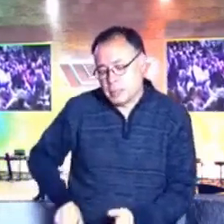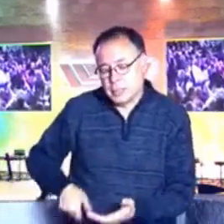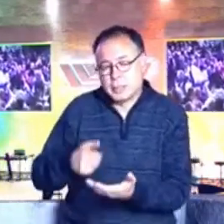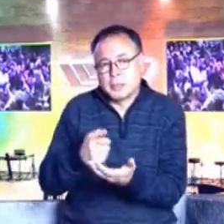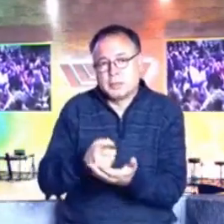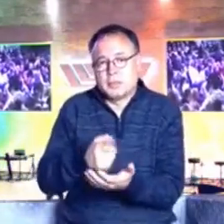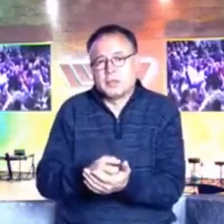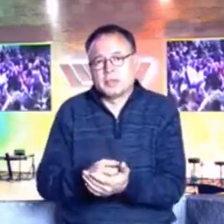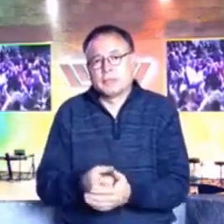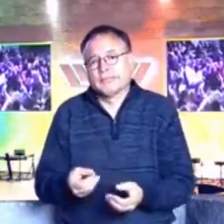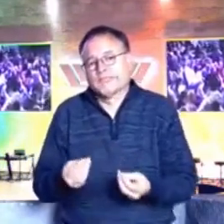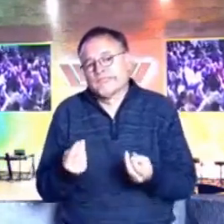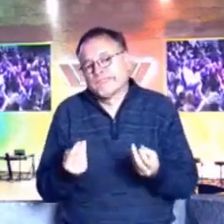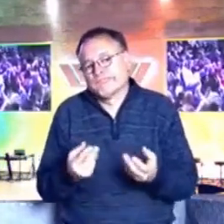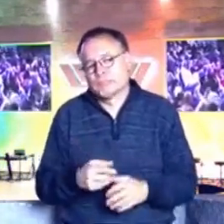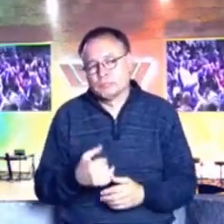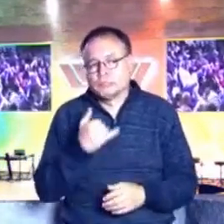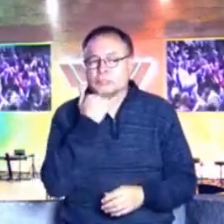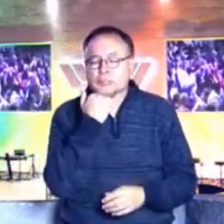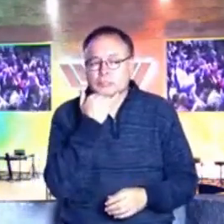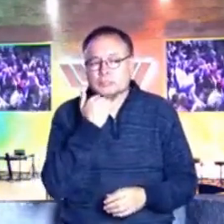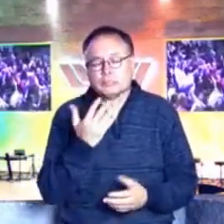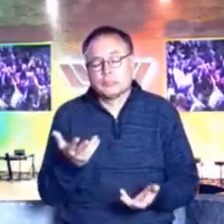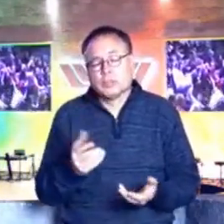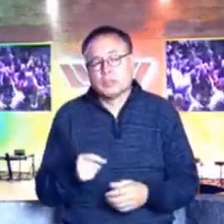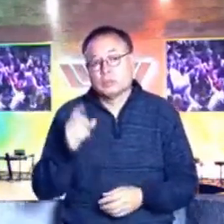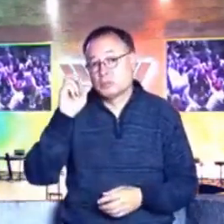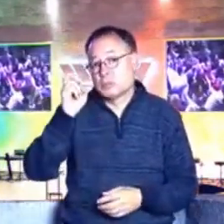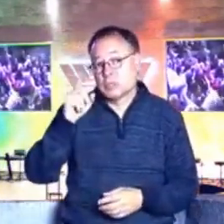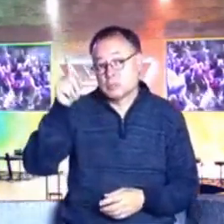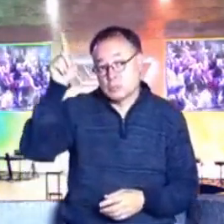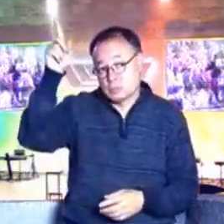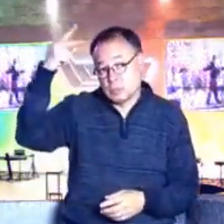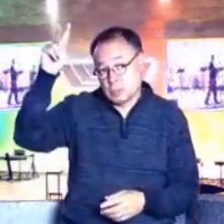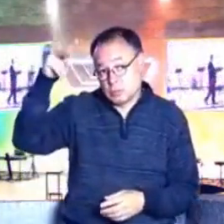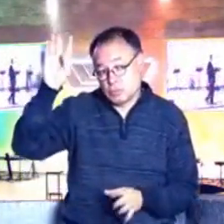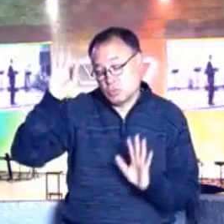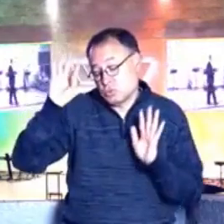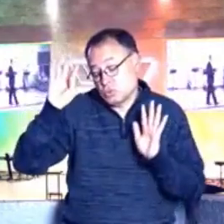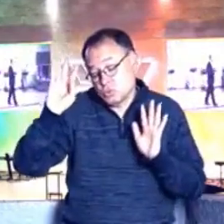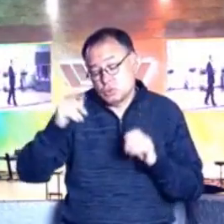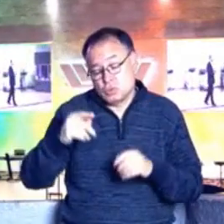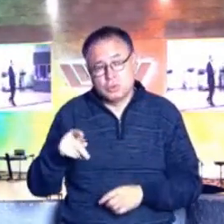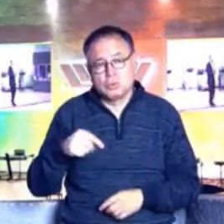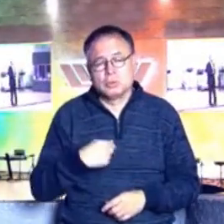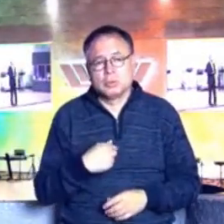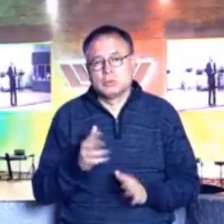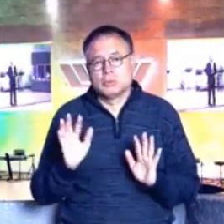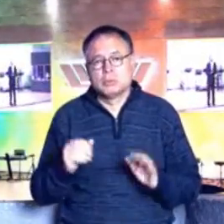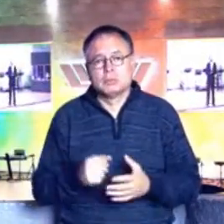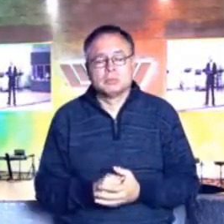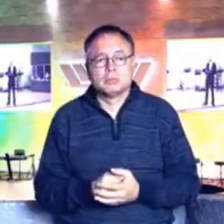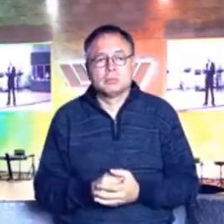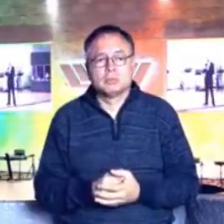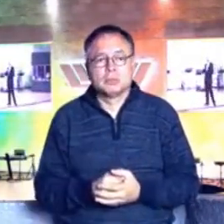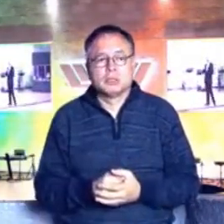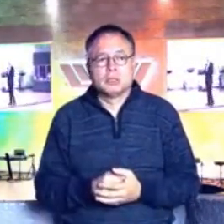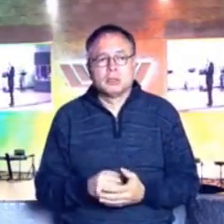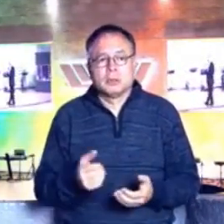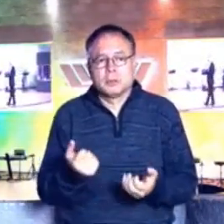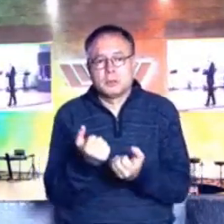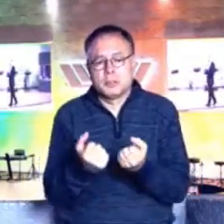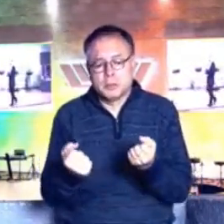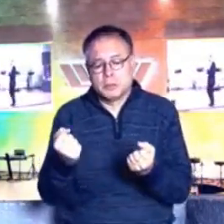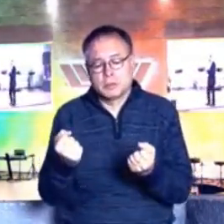tú se me descompuso el carro señor ni modo Pues de tu diezmo pagamos la reparación porque no somos fieles